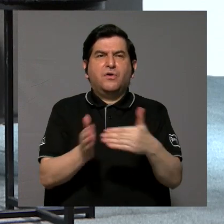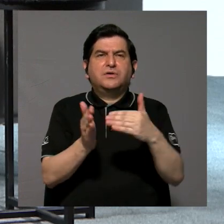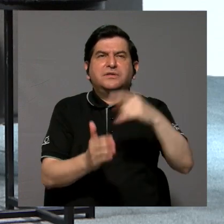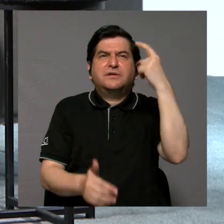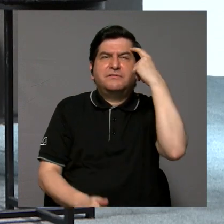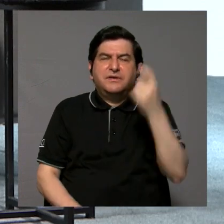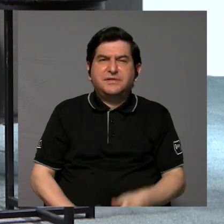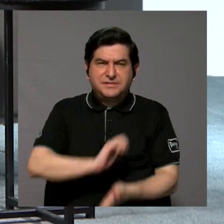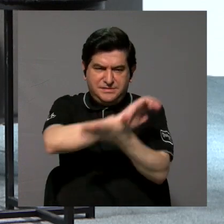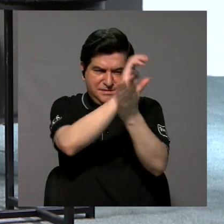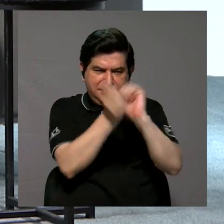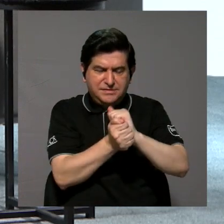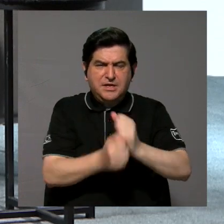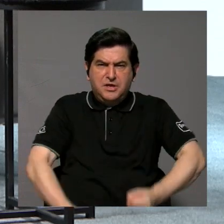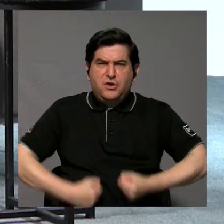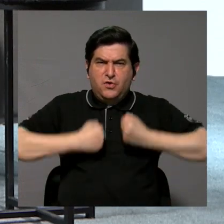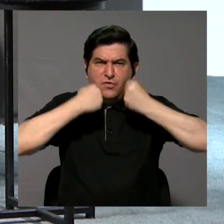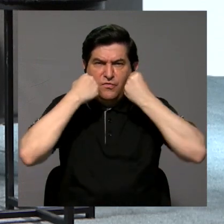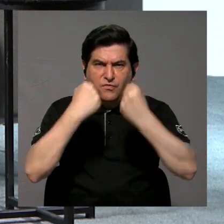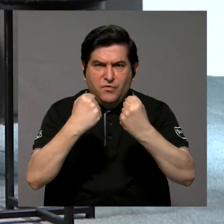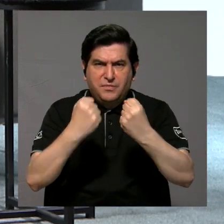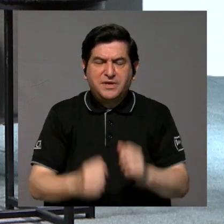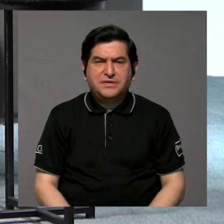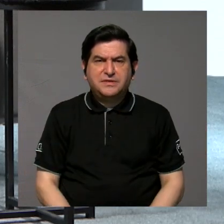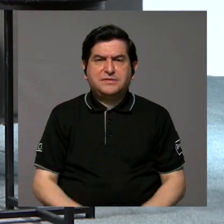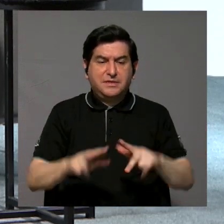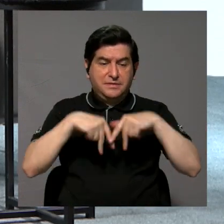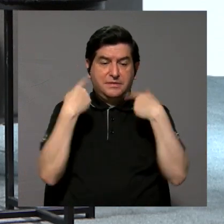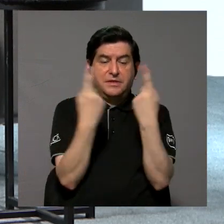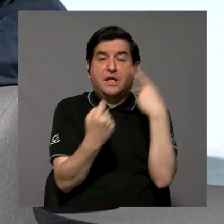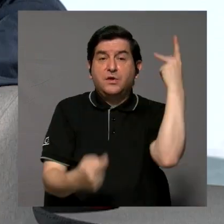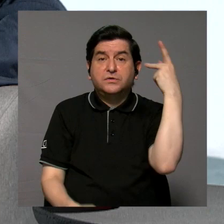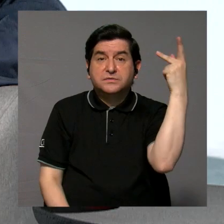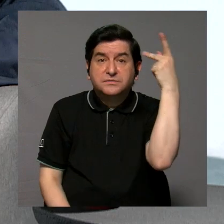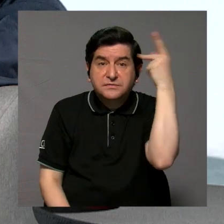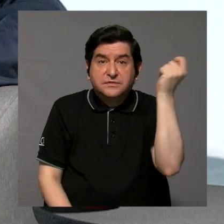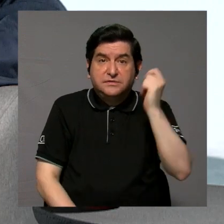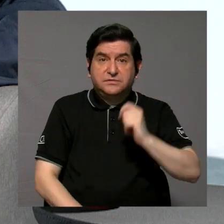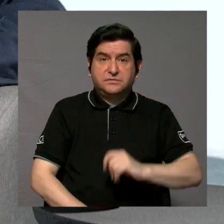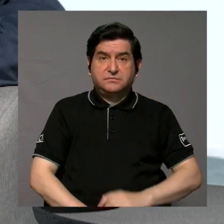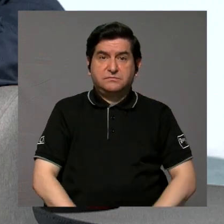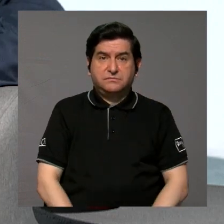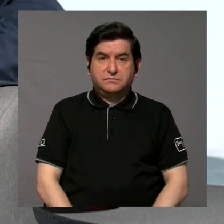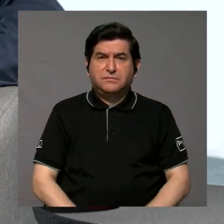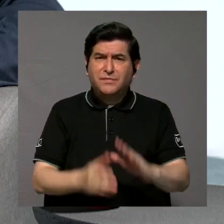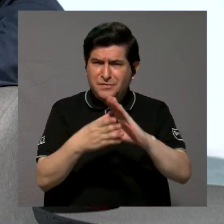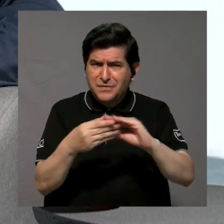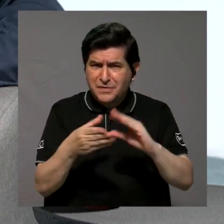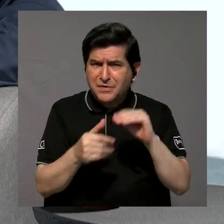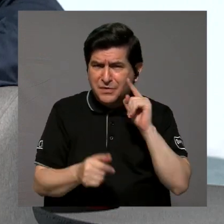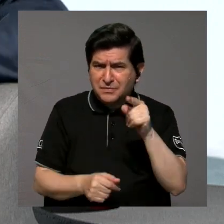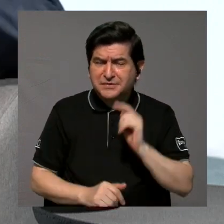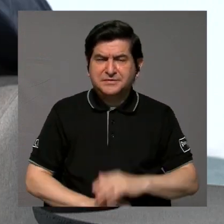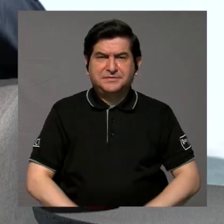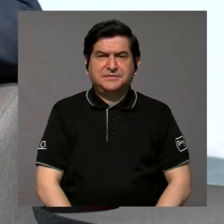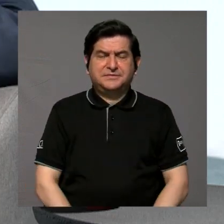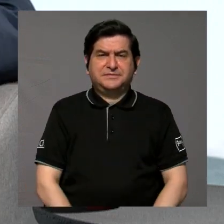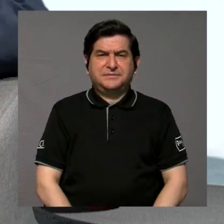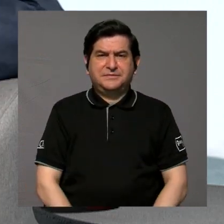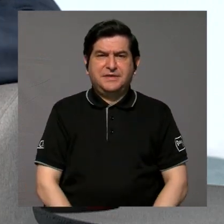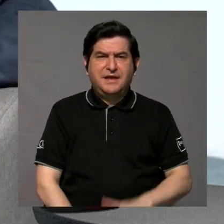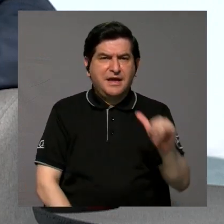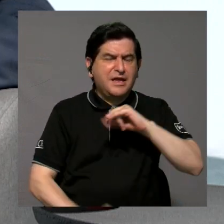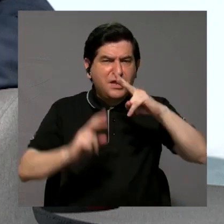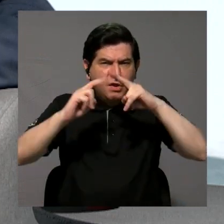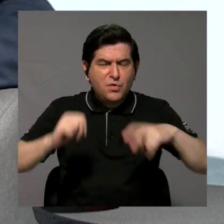transformación y fortalecimiento de sus partidos políticos. Sí. Coméntenos al respecto, bueno, haciendo ese mismo